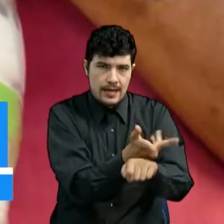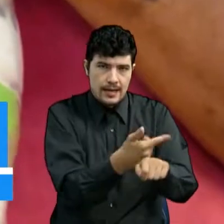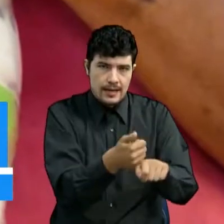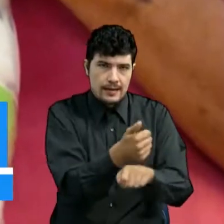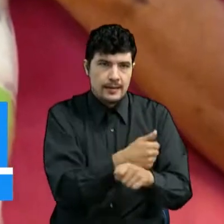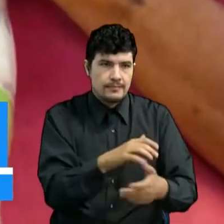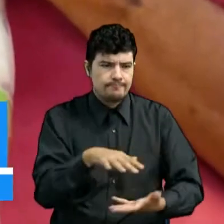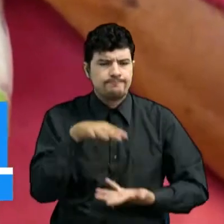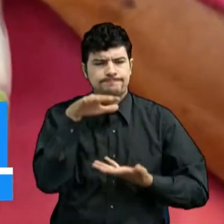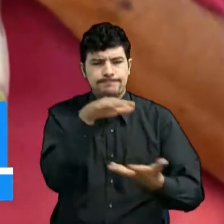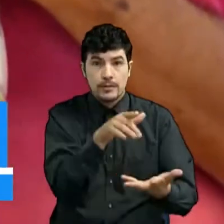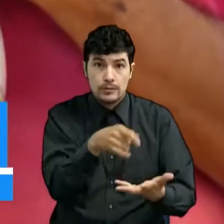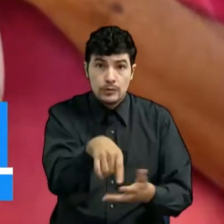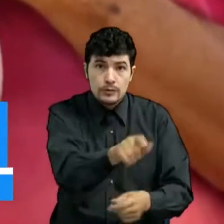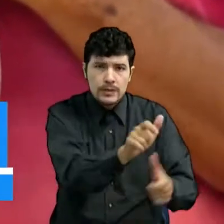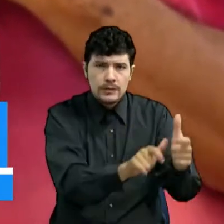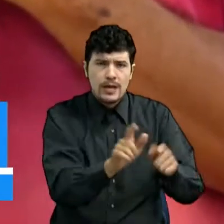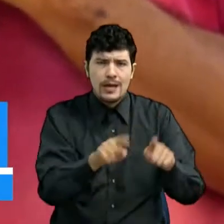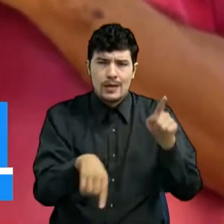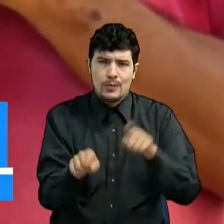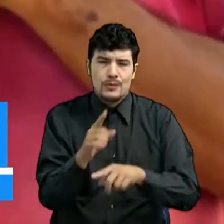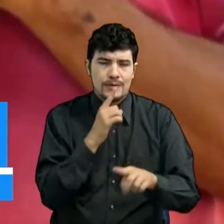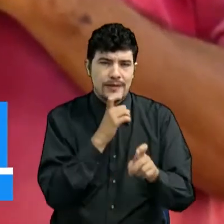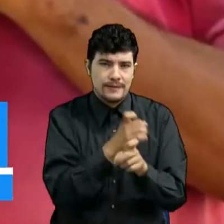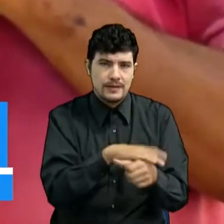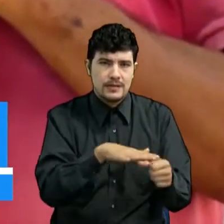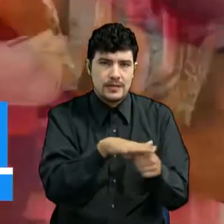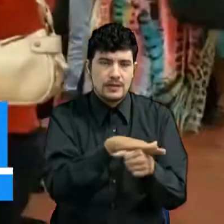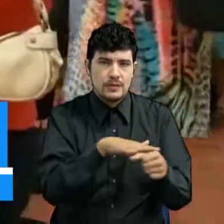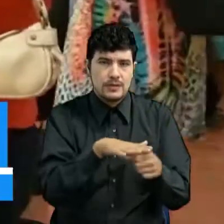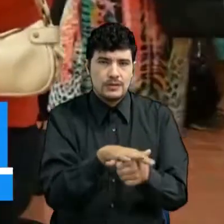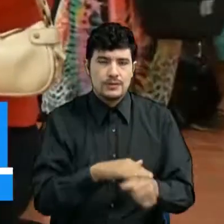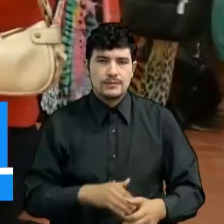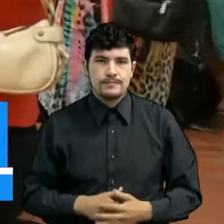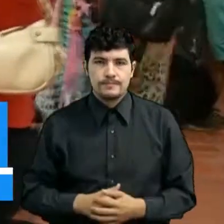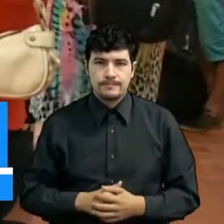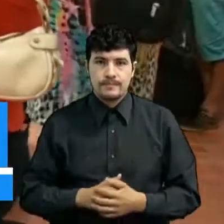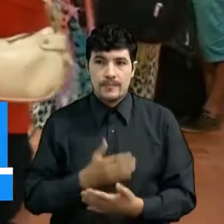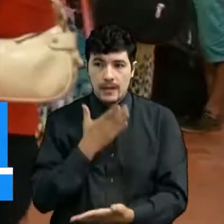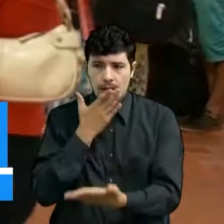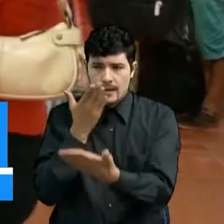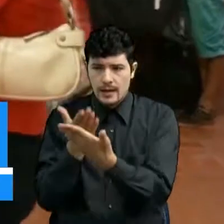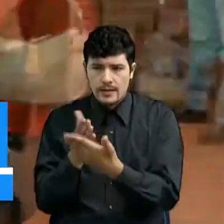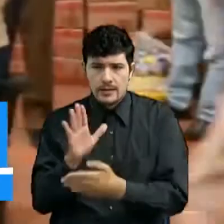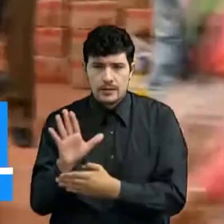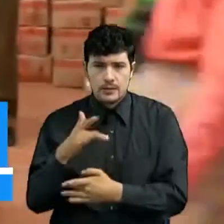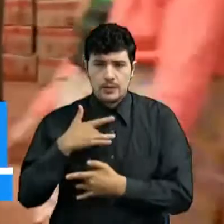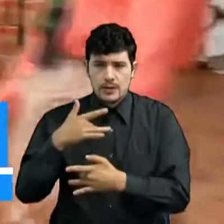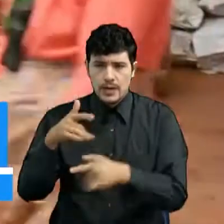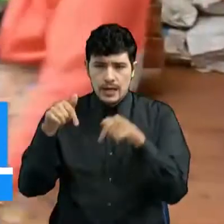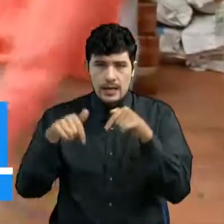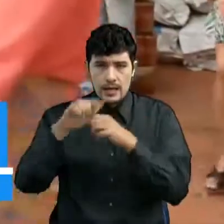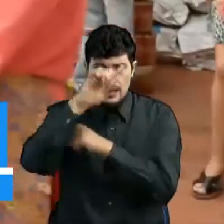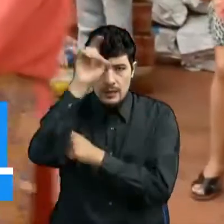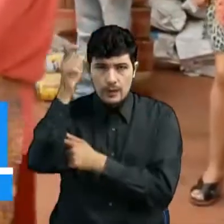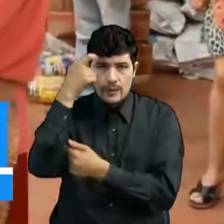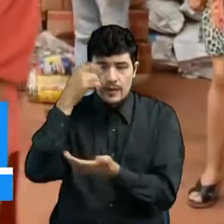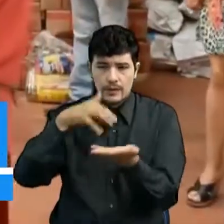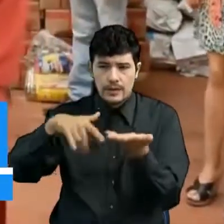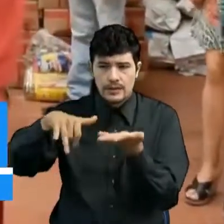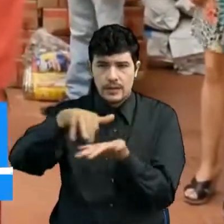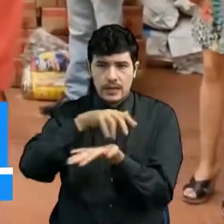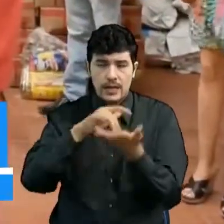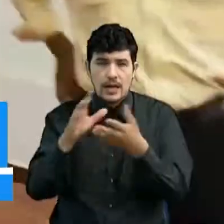como apoyo a la dificultad presentada por la pandemia joven 19 gracias a la donación realizada por la gobernación de santander